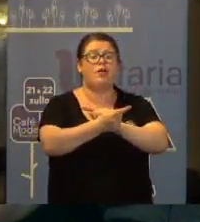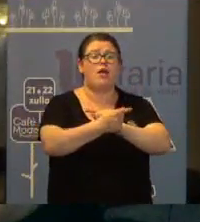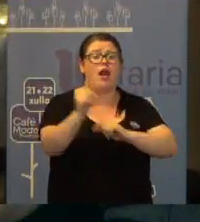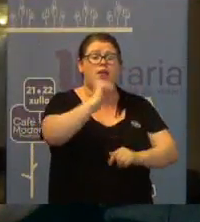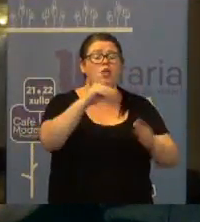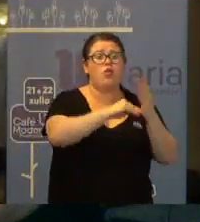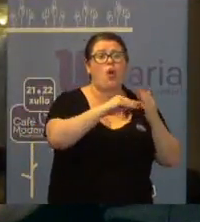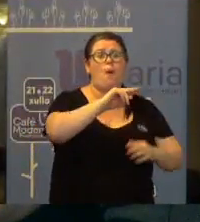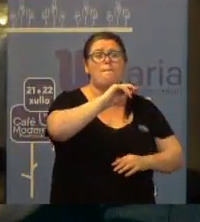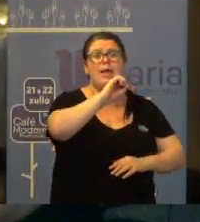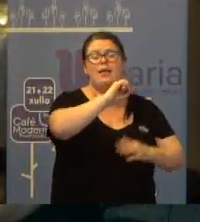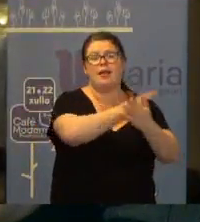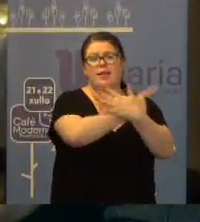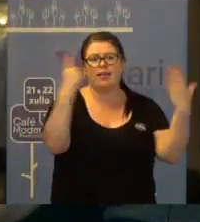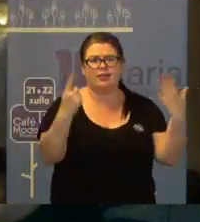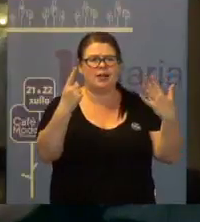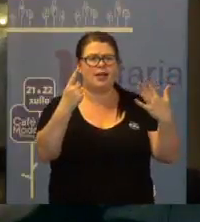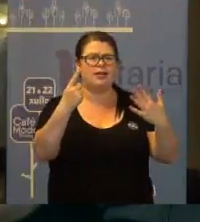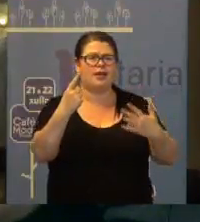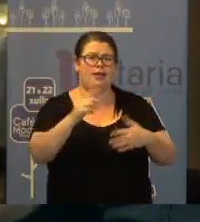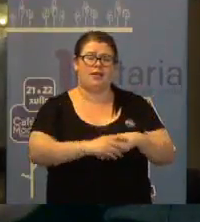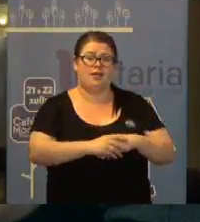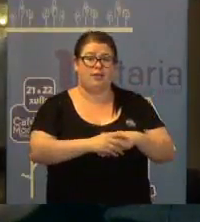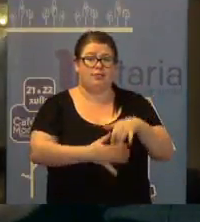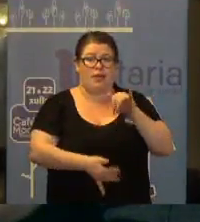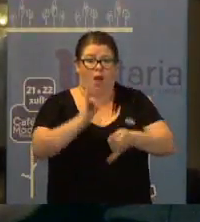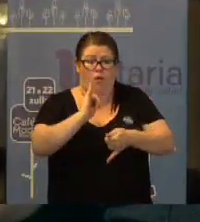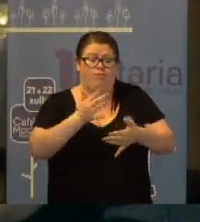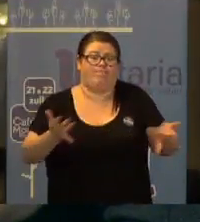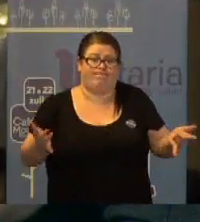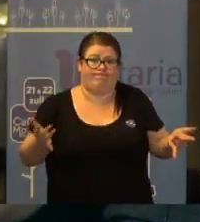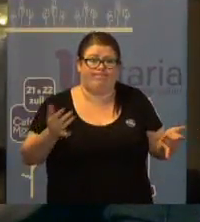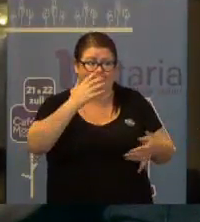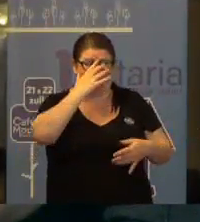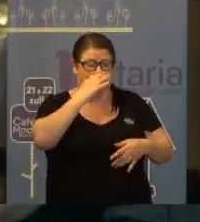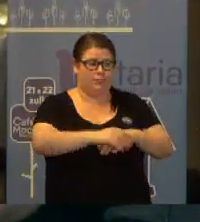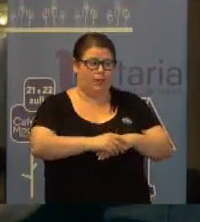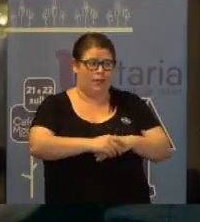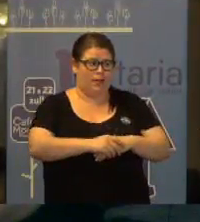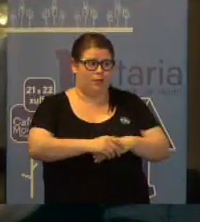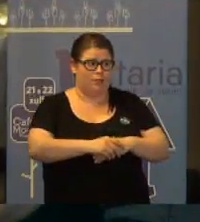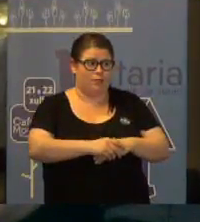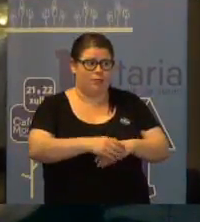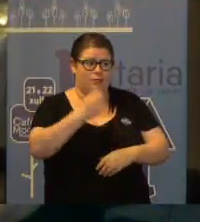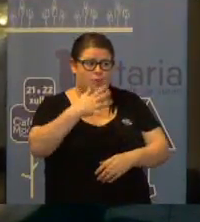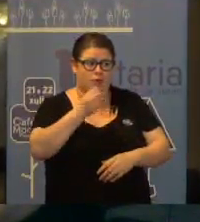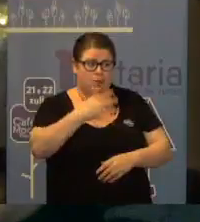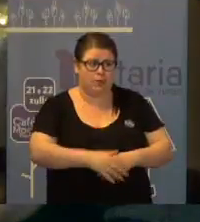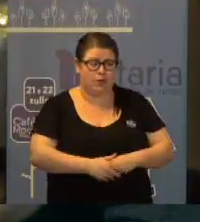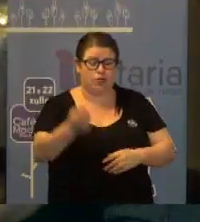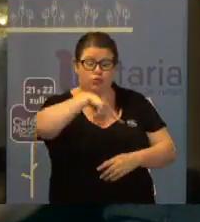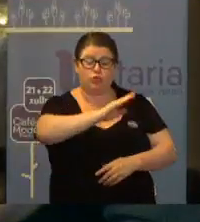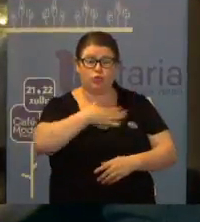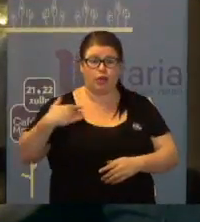lle dimos unha patada a Rajoy, podendo darlle unha patada a Rajoy, e empezamos de novo co discurso traca-traca del Frente Popular. Bueno, moi ben. Nos